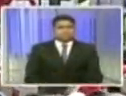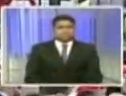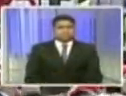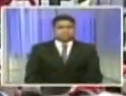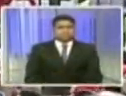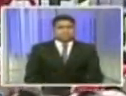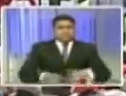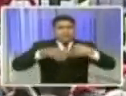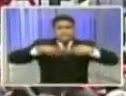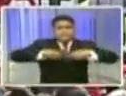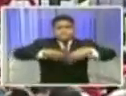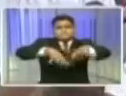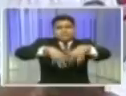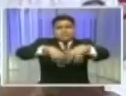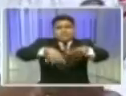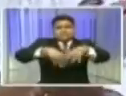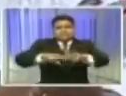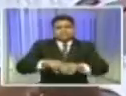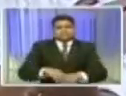marchas,